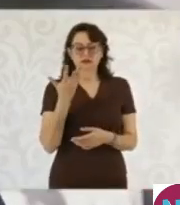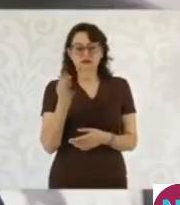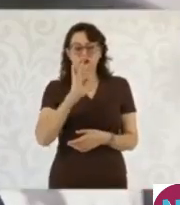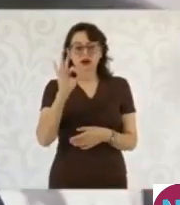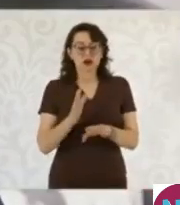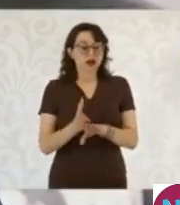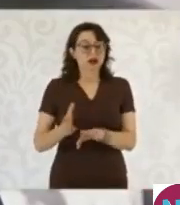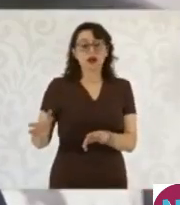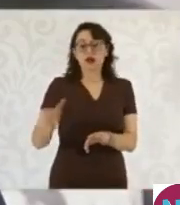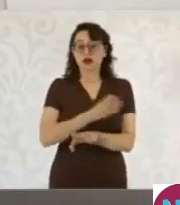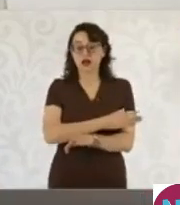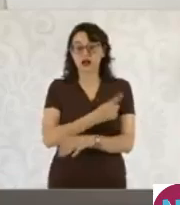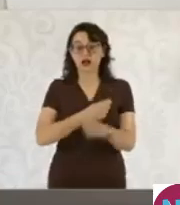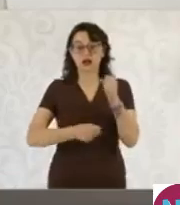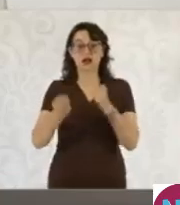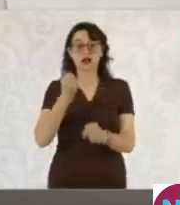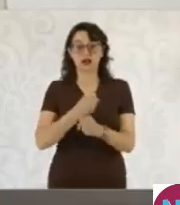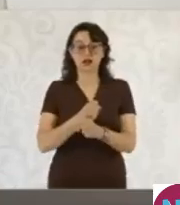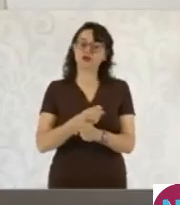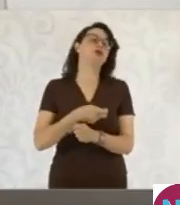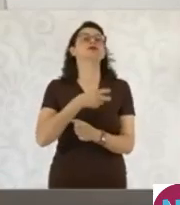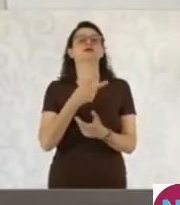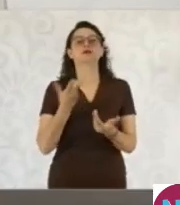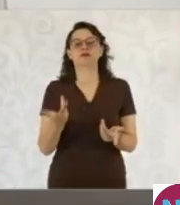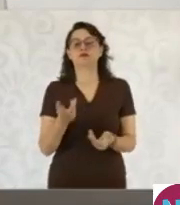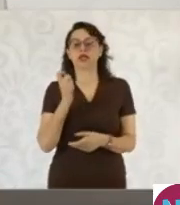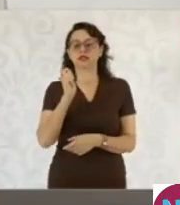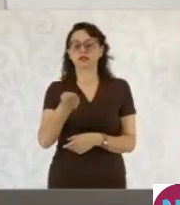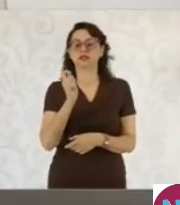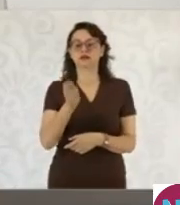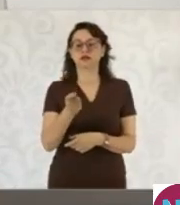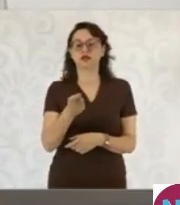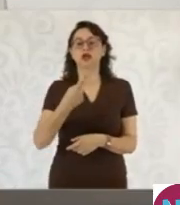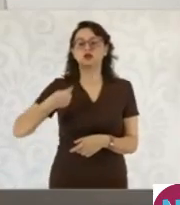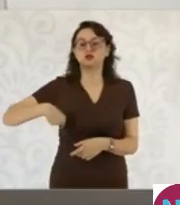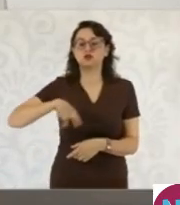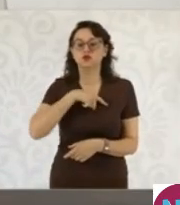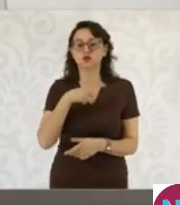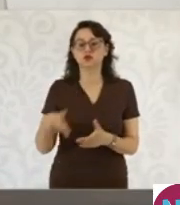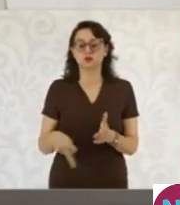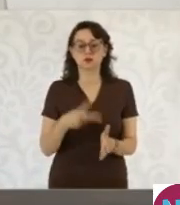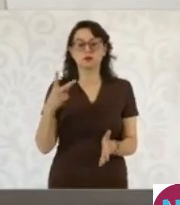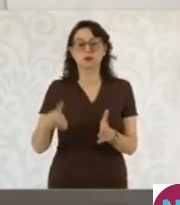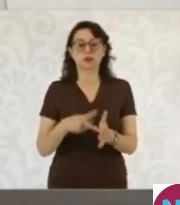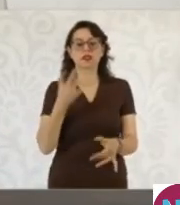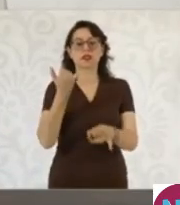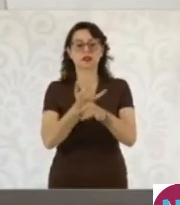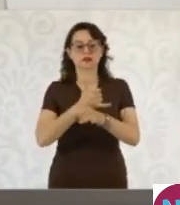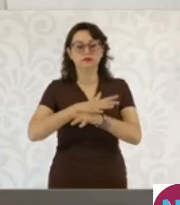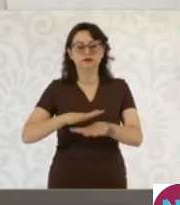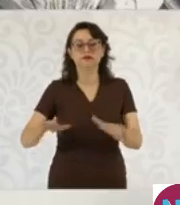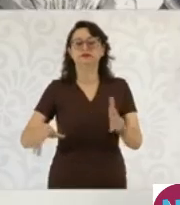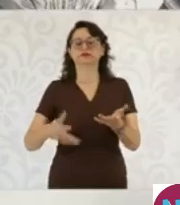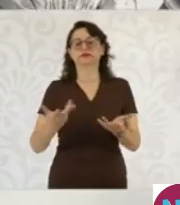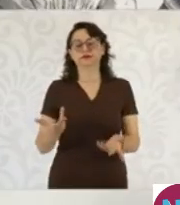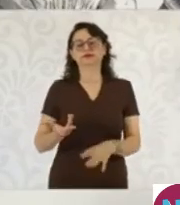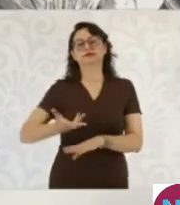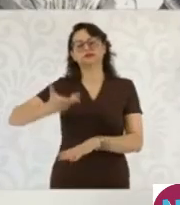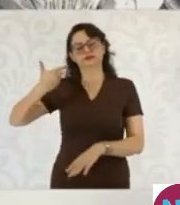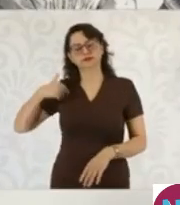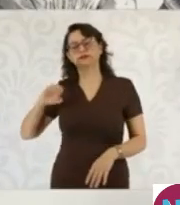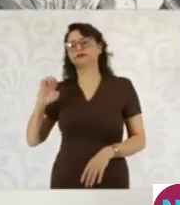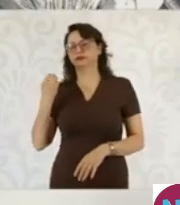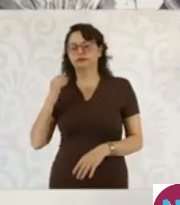años anteriores. Es decir, lo que nosotros hemos estado informando de manera rutinaria en este espacio, de que